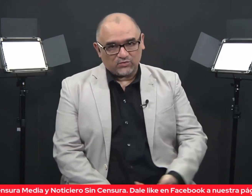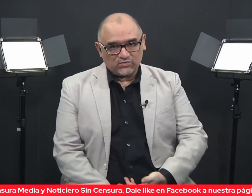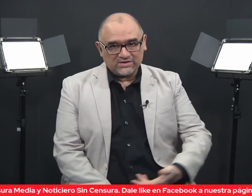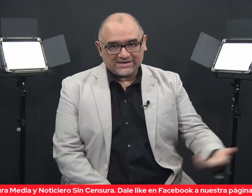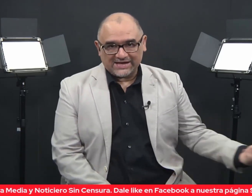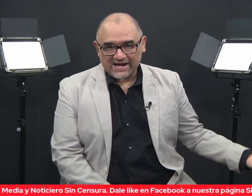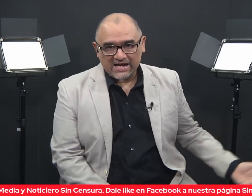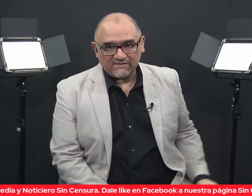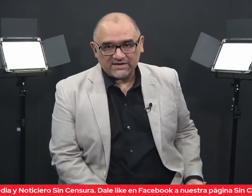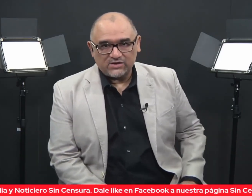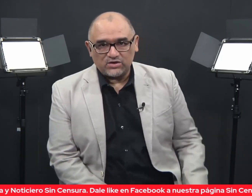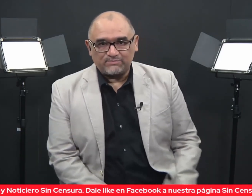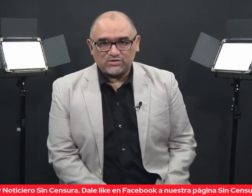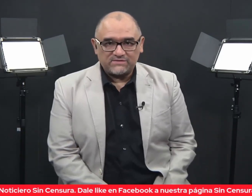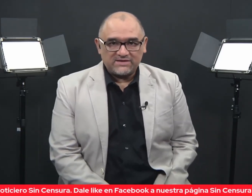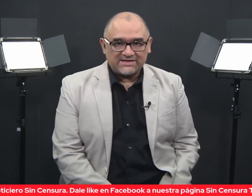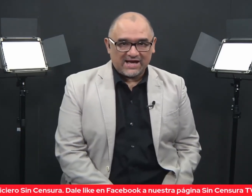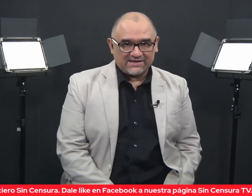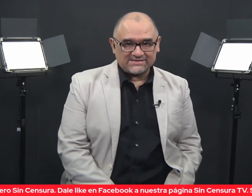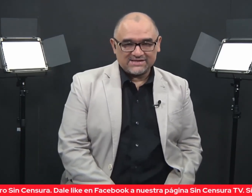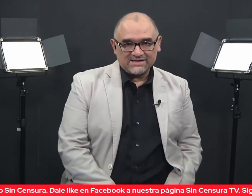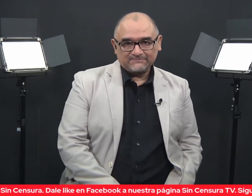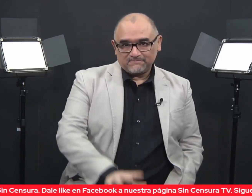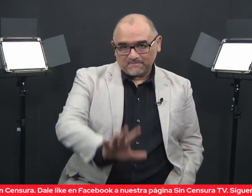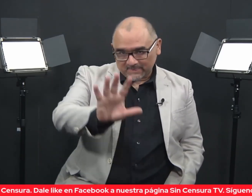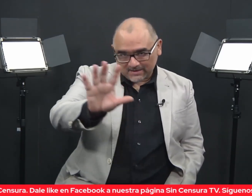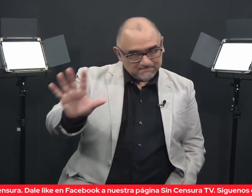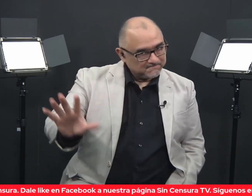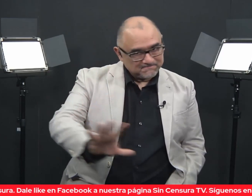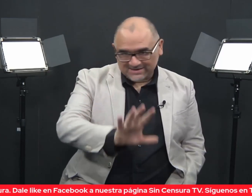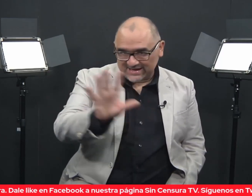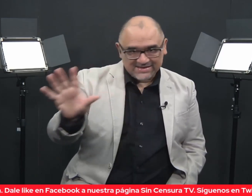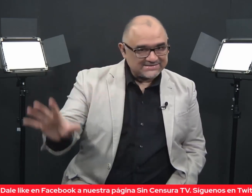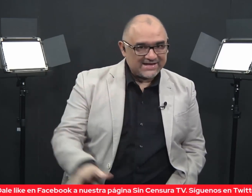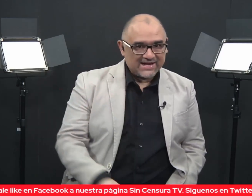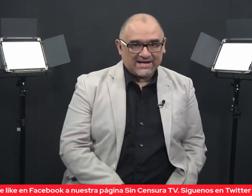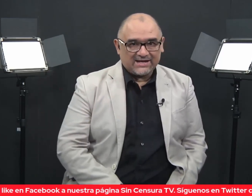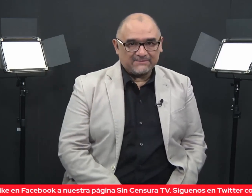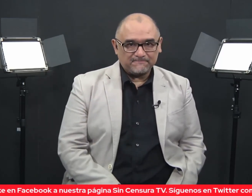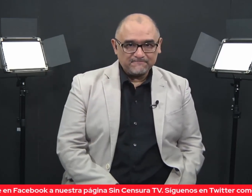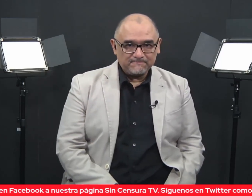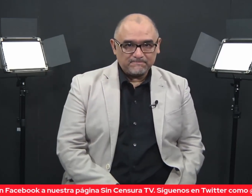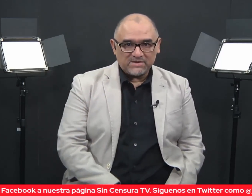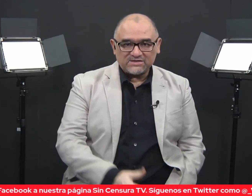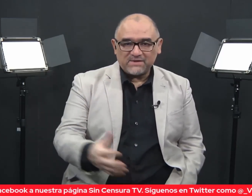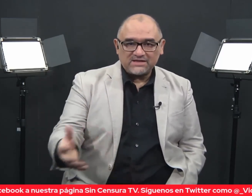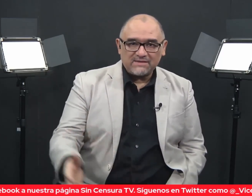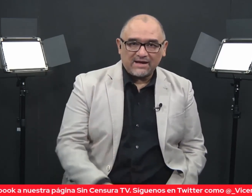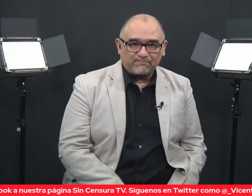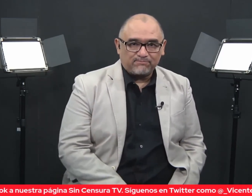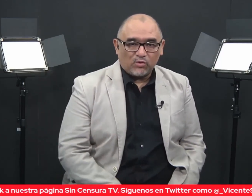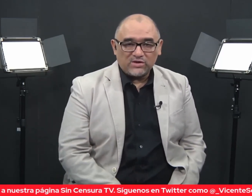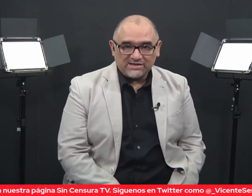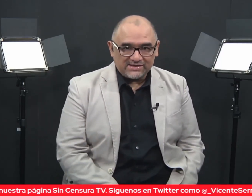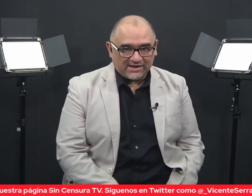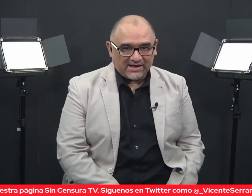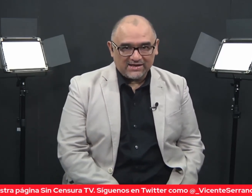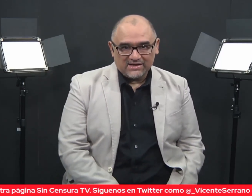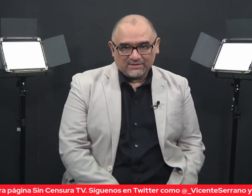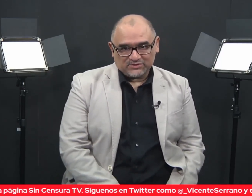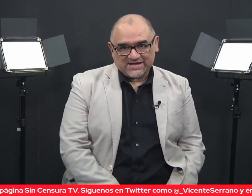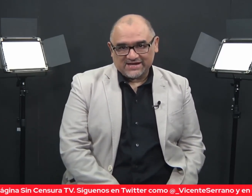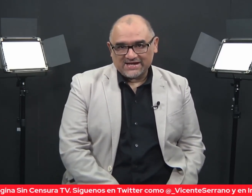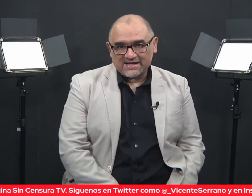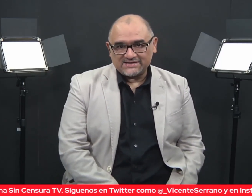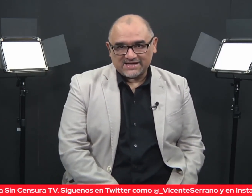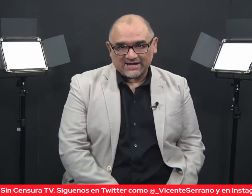abre un gran abanico de posibilidades que desde la perspectiva